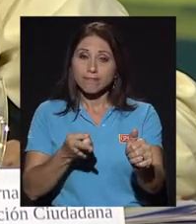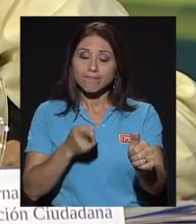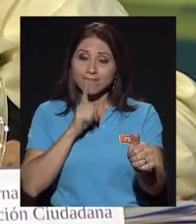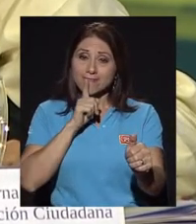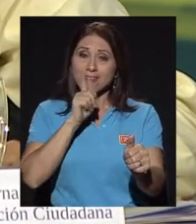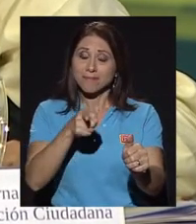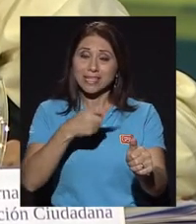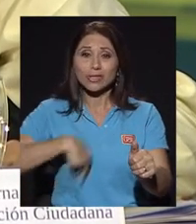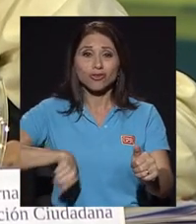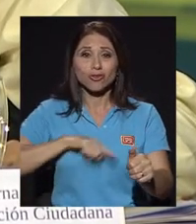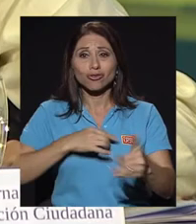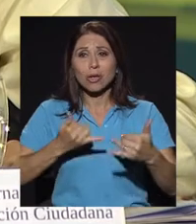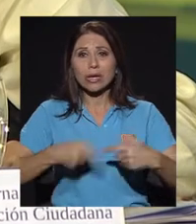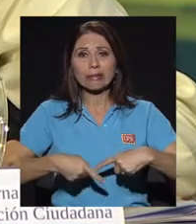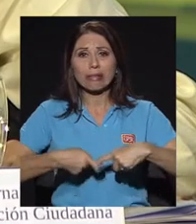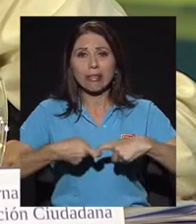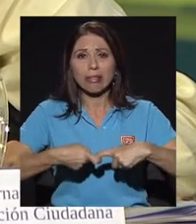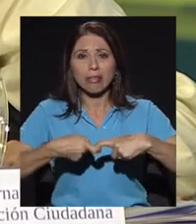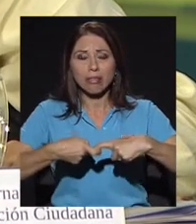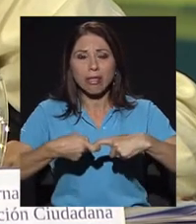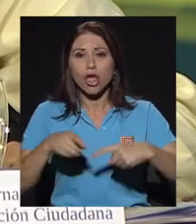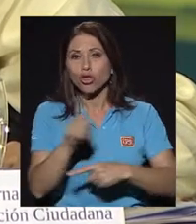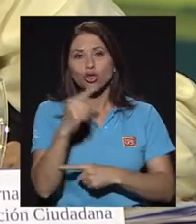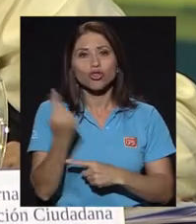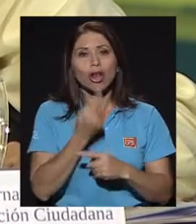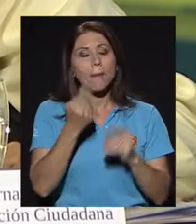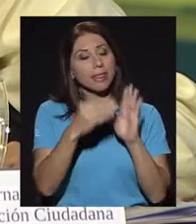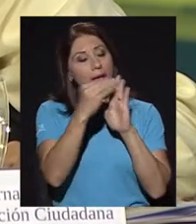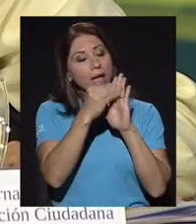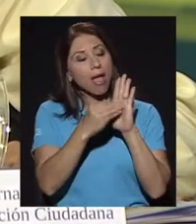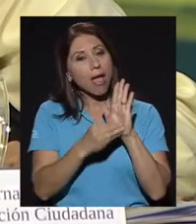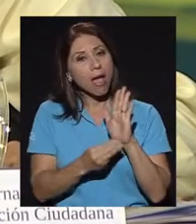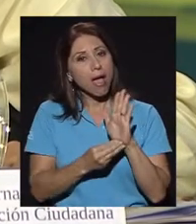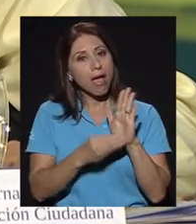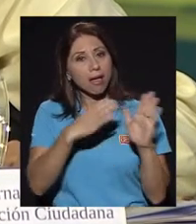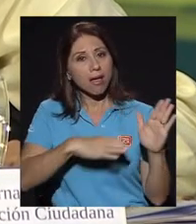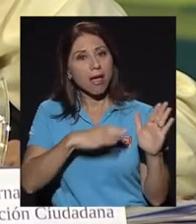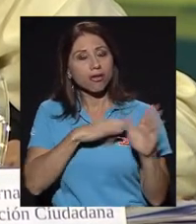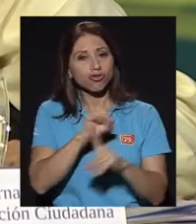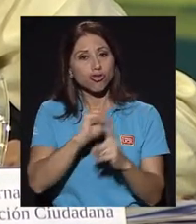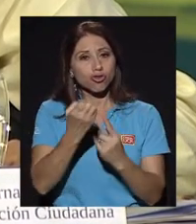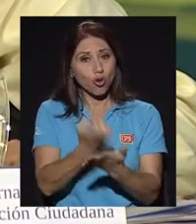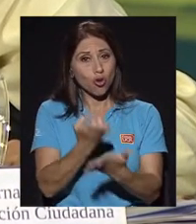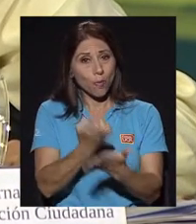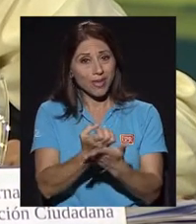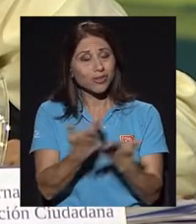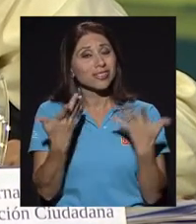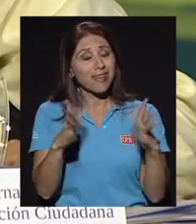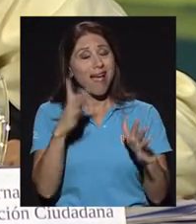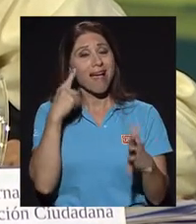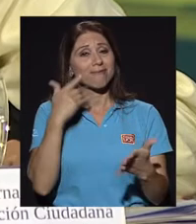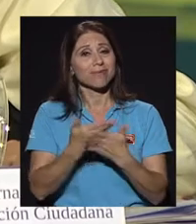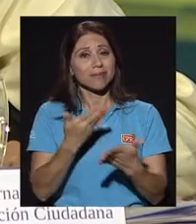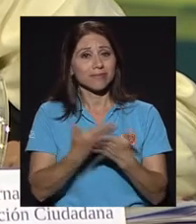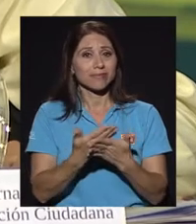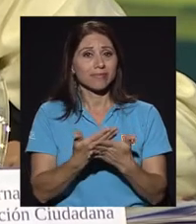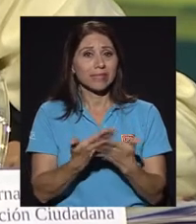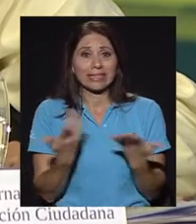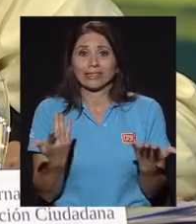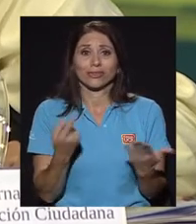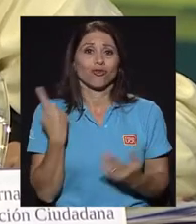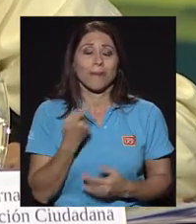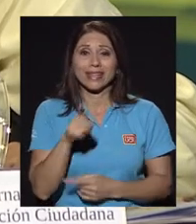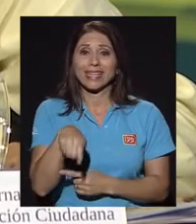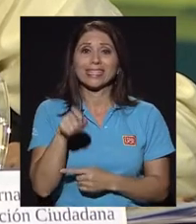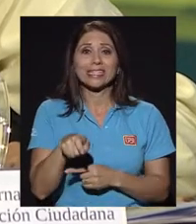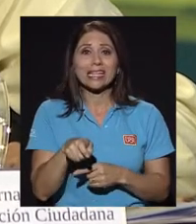que nos tiene en este estancamiento, que no solo los indicadores socioeconómicos nos han desnudado, sino que basta con caminar